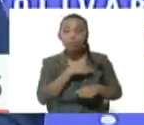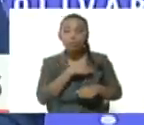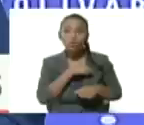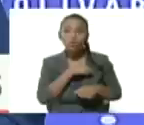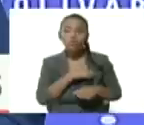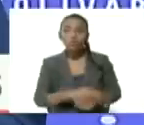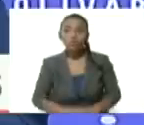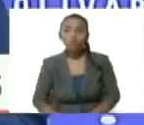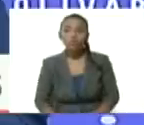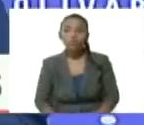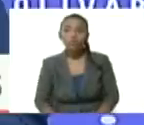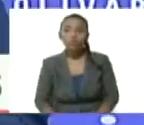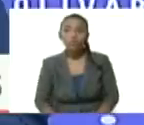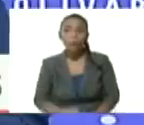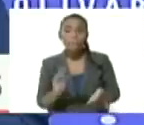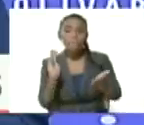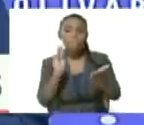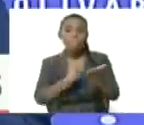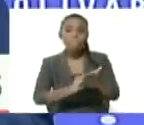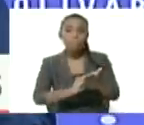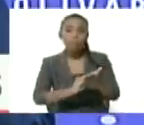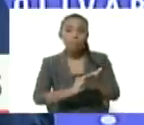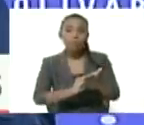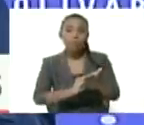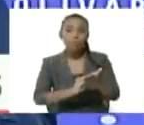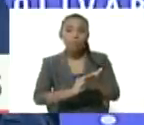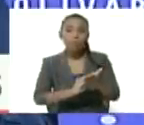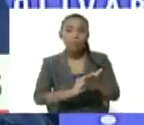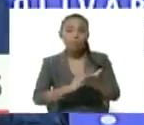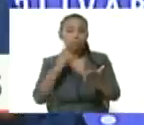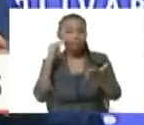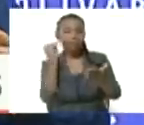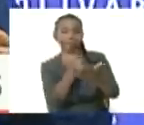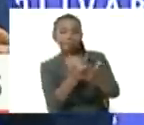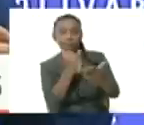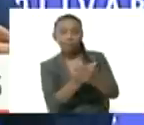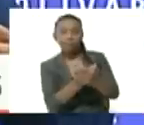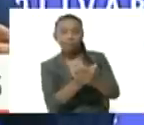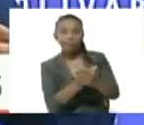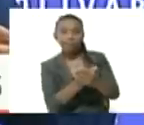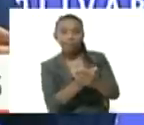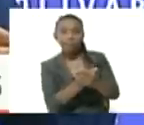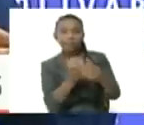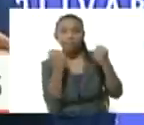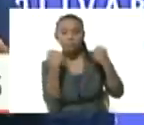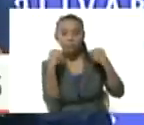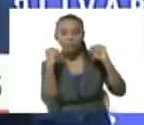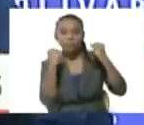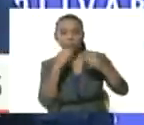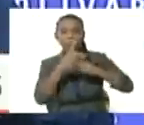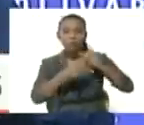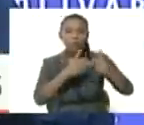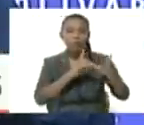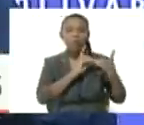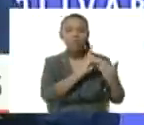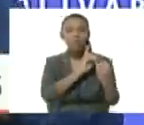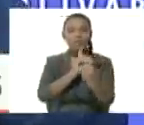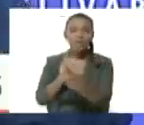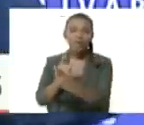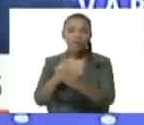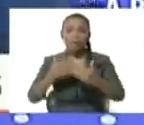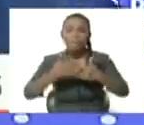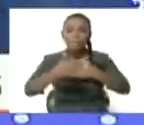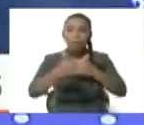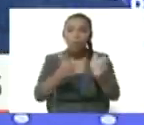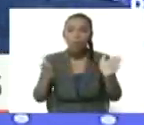la pongamos a prueba en un proceso de debate, de ampliación, y